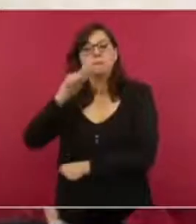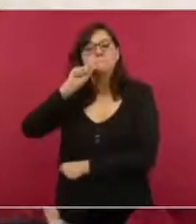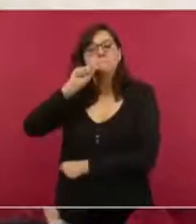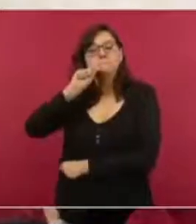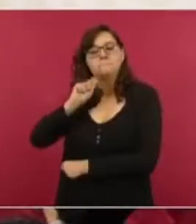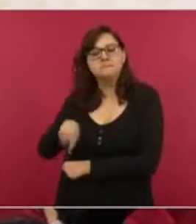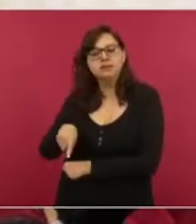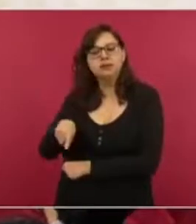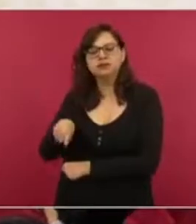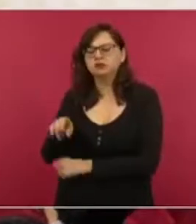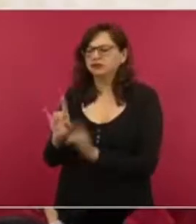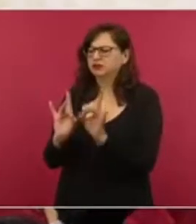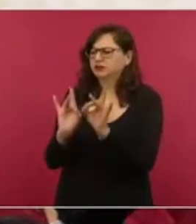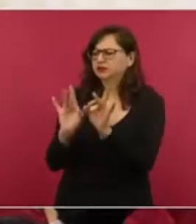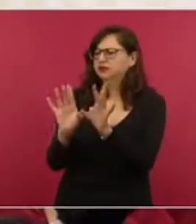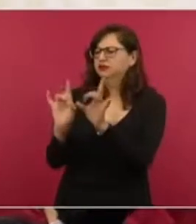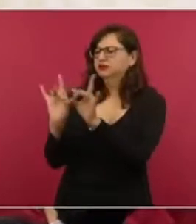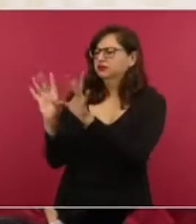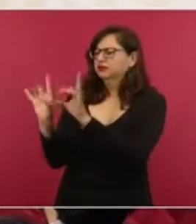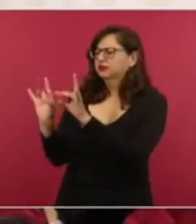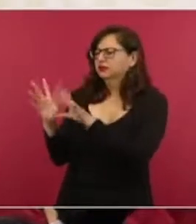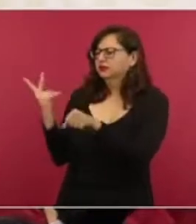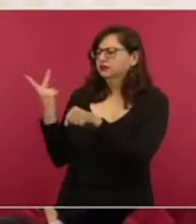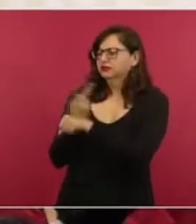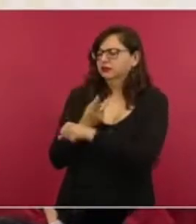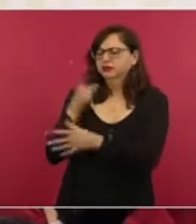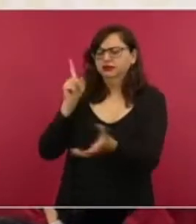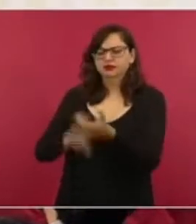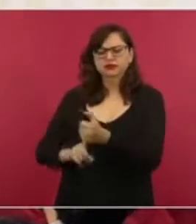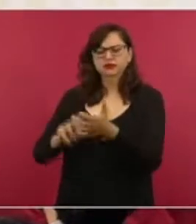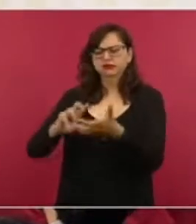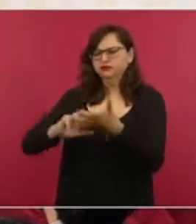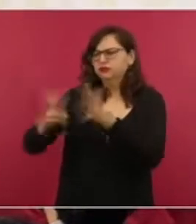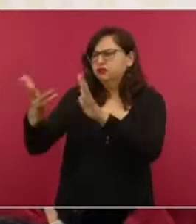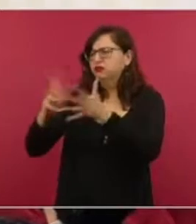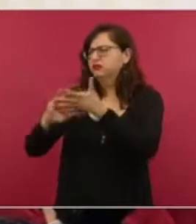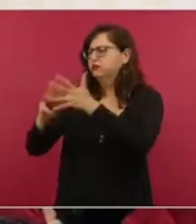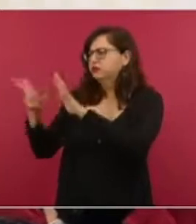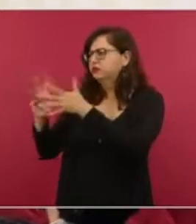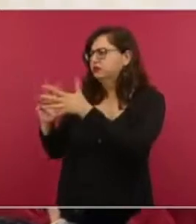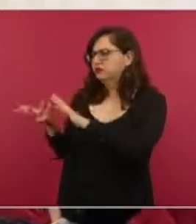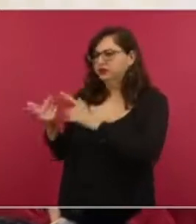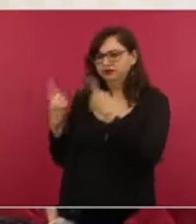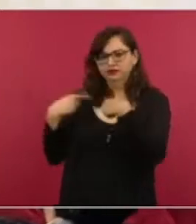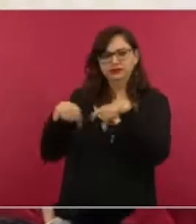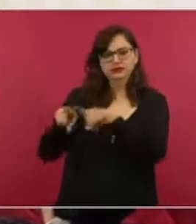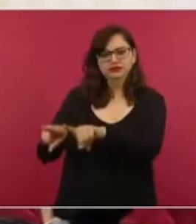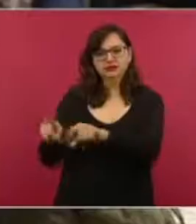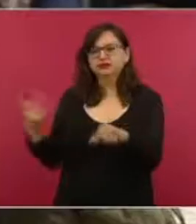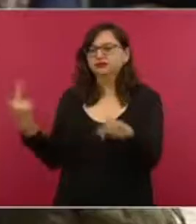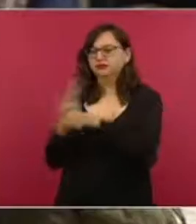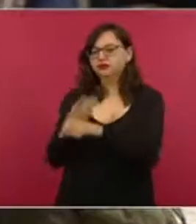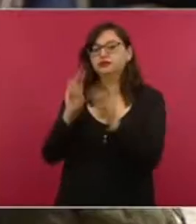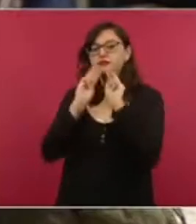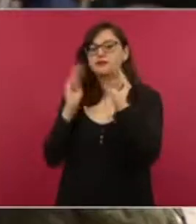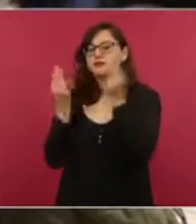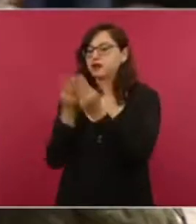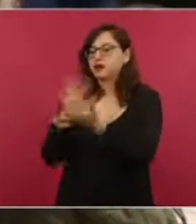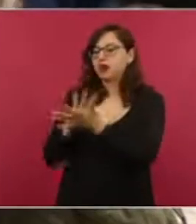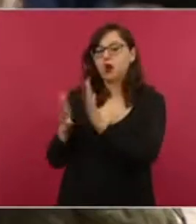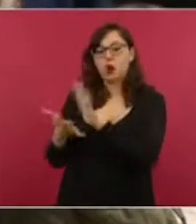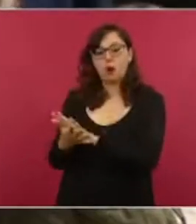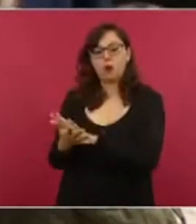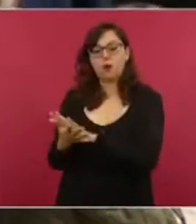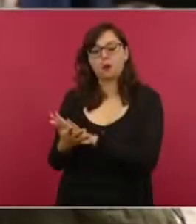ocurrieron varios hechos de violencia institucionalizada, en contubernio, por supuesto, con el crimen organizado.